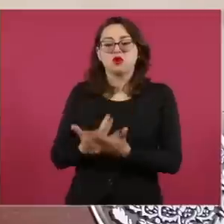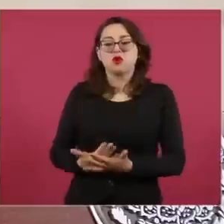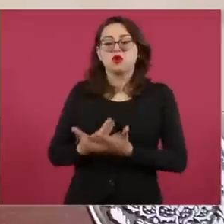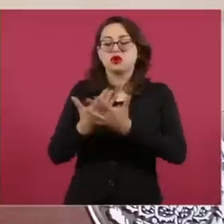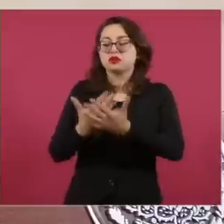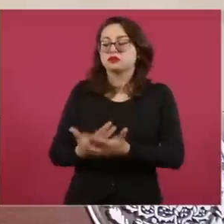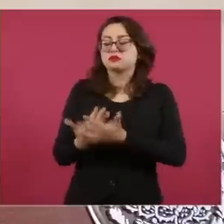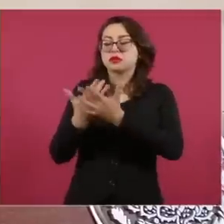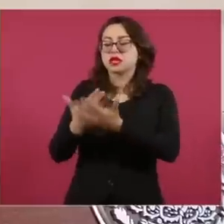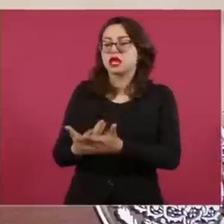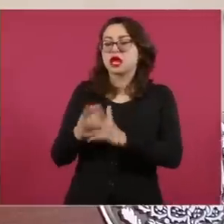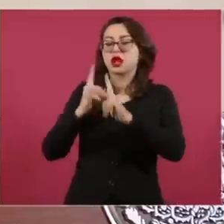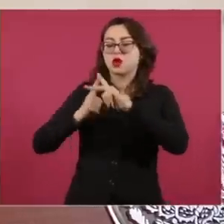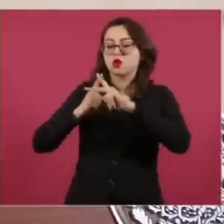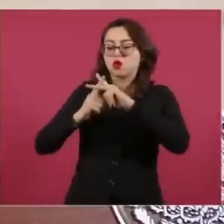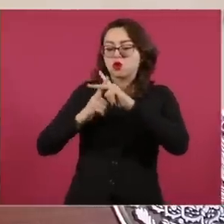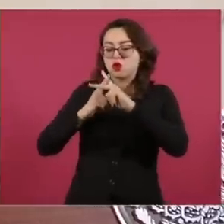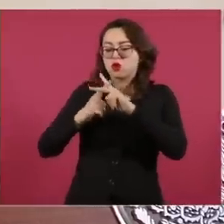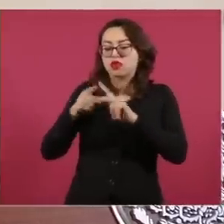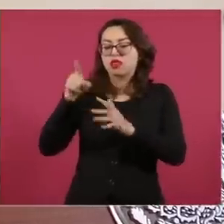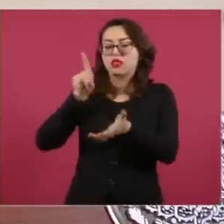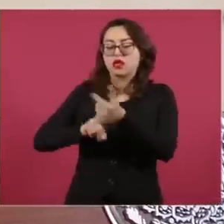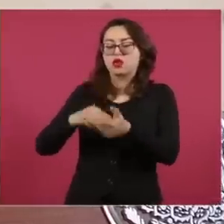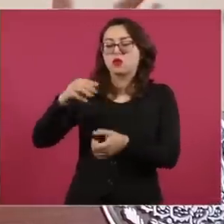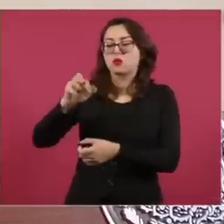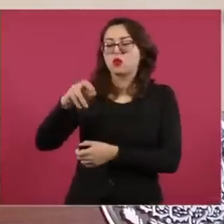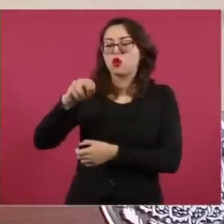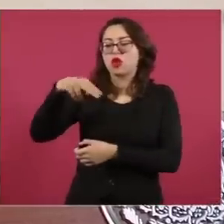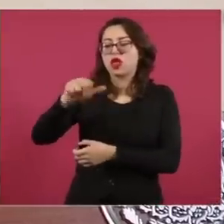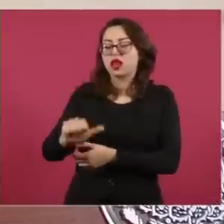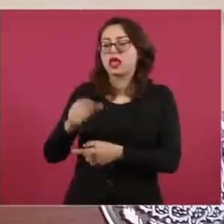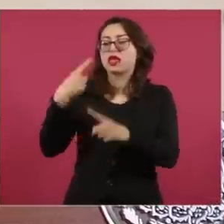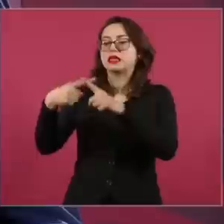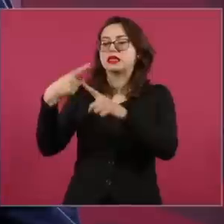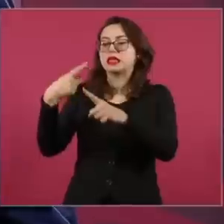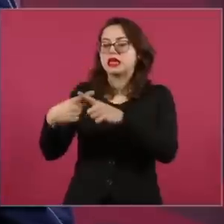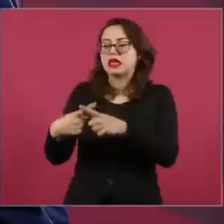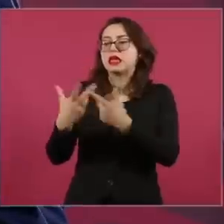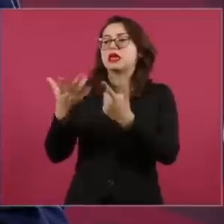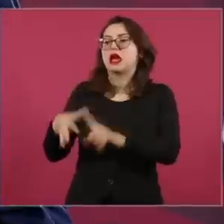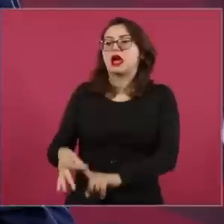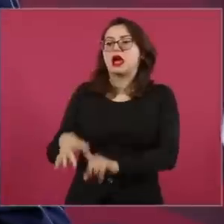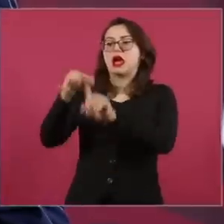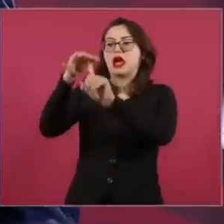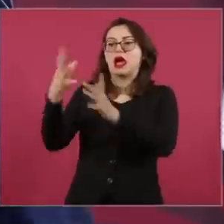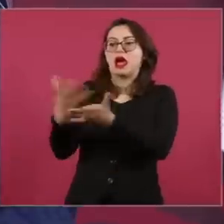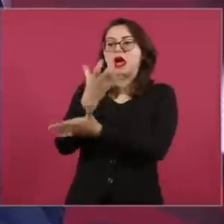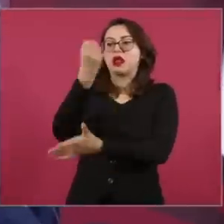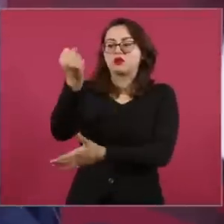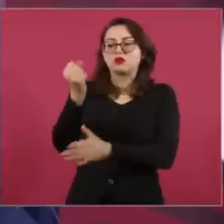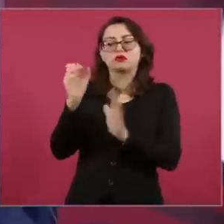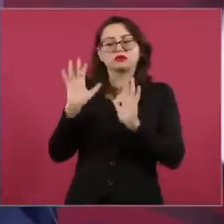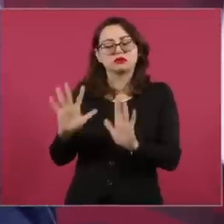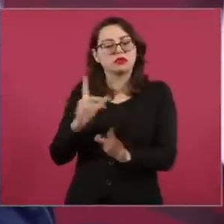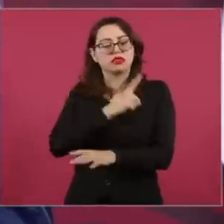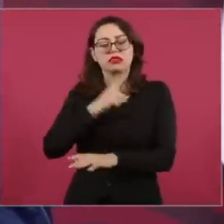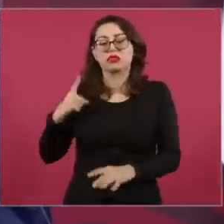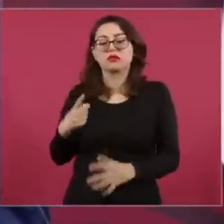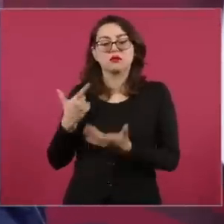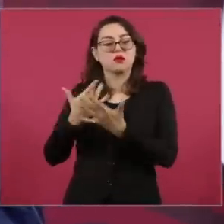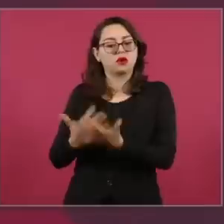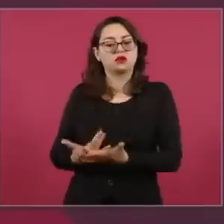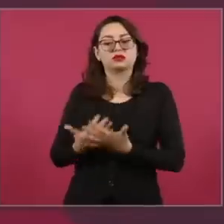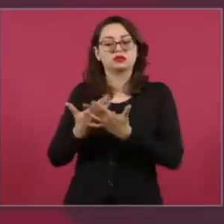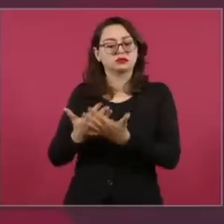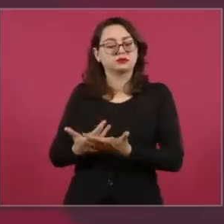de, del movimiento, o sea, de los que participan. Y ya después